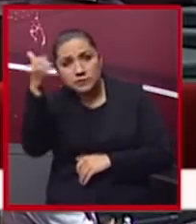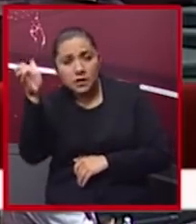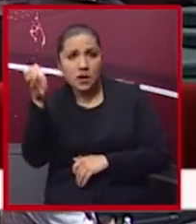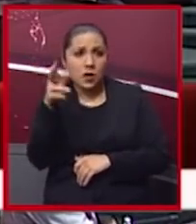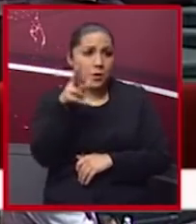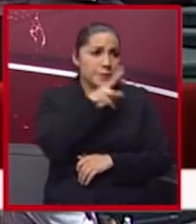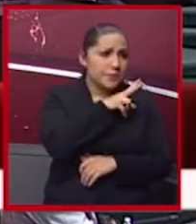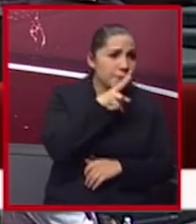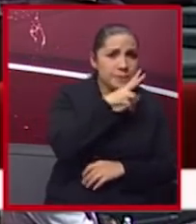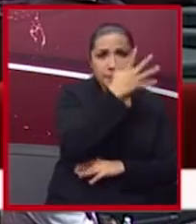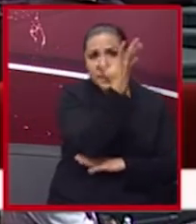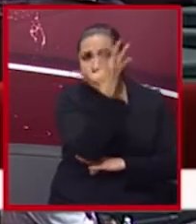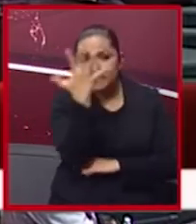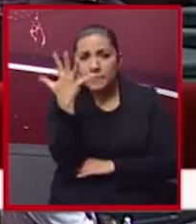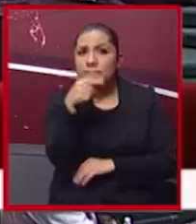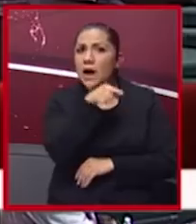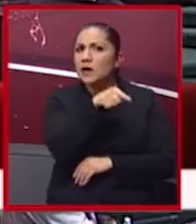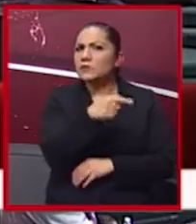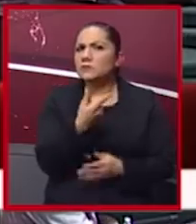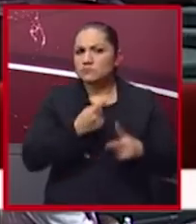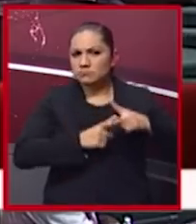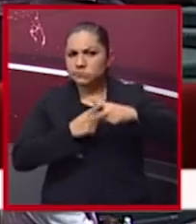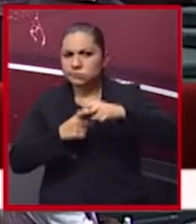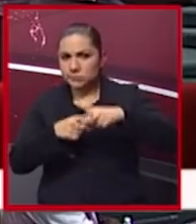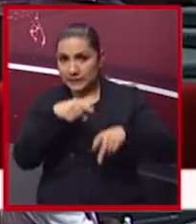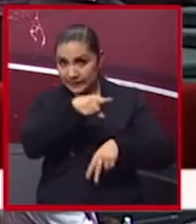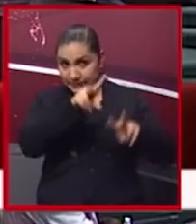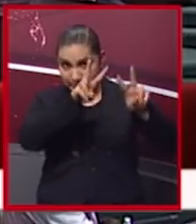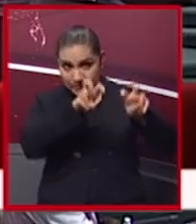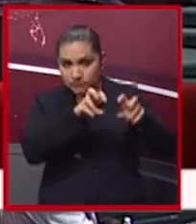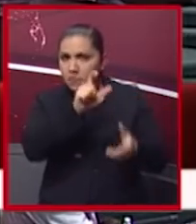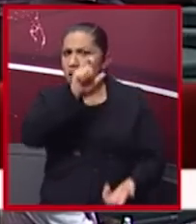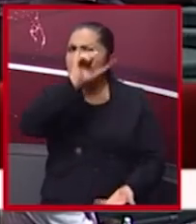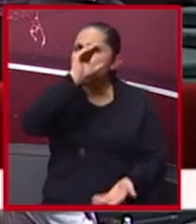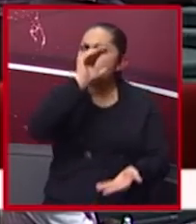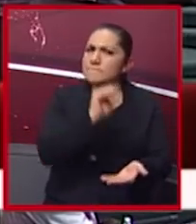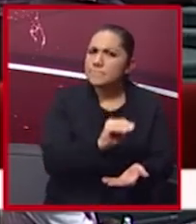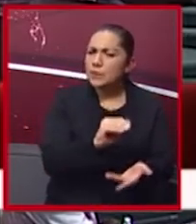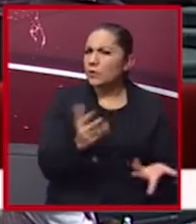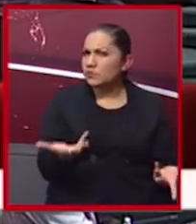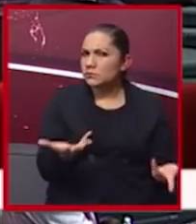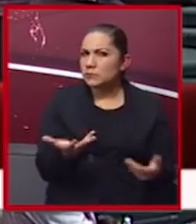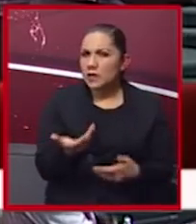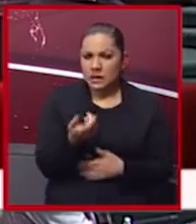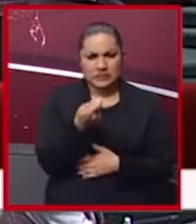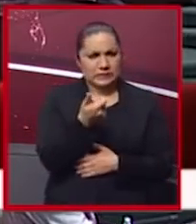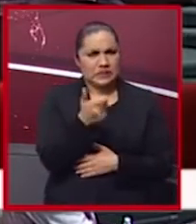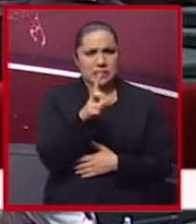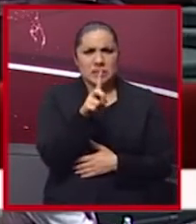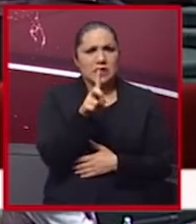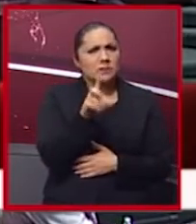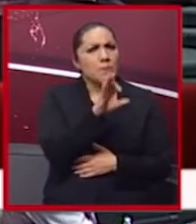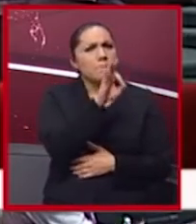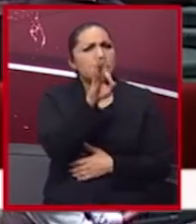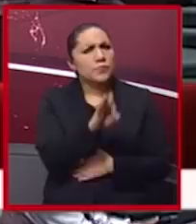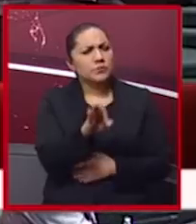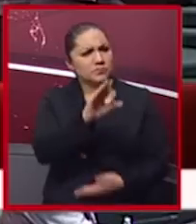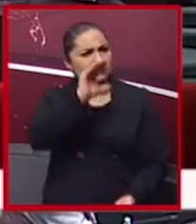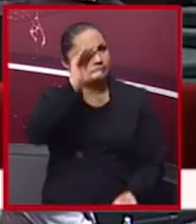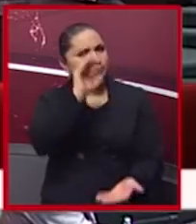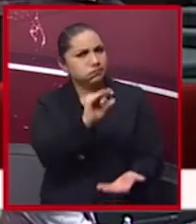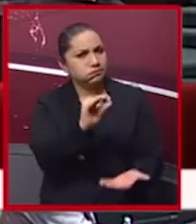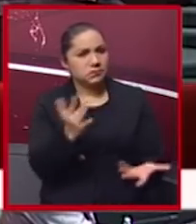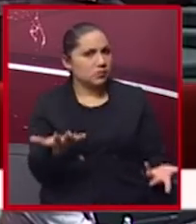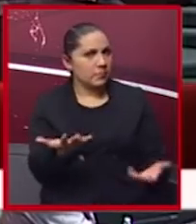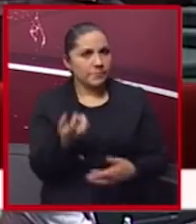presupuesto de egresos para el próximo año. Se trata de una reducción de más del 30%. Lo anterior es algo que no